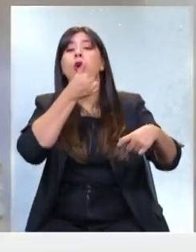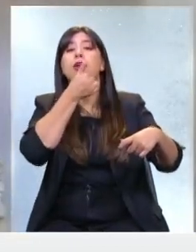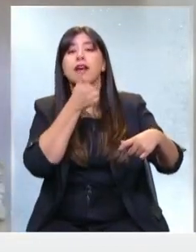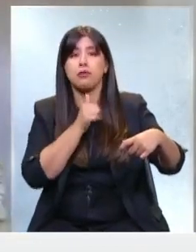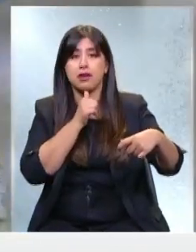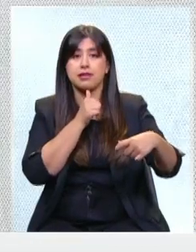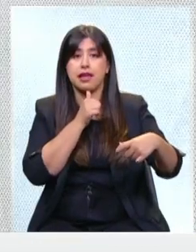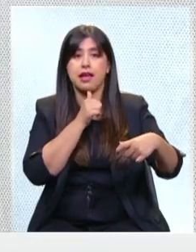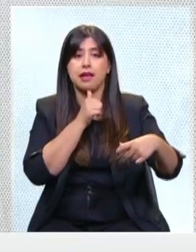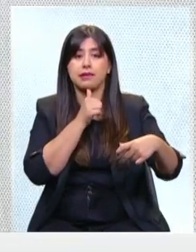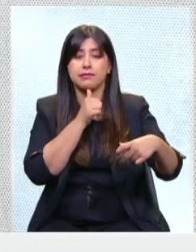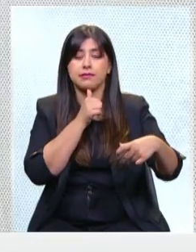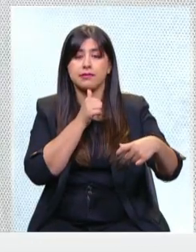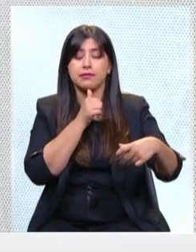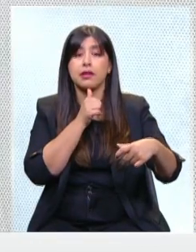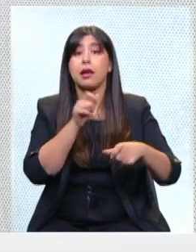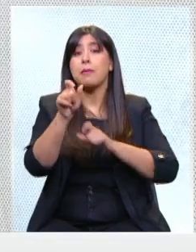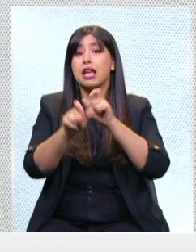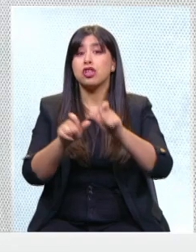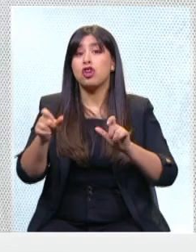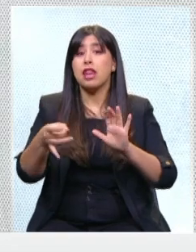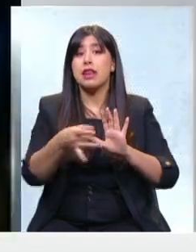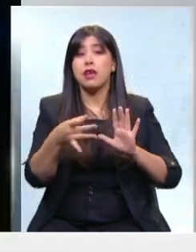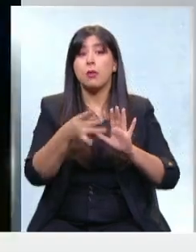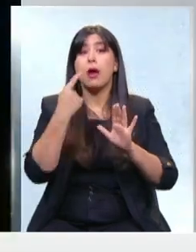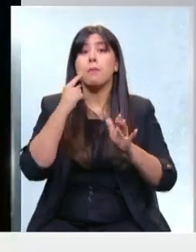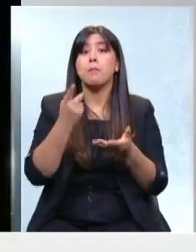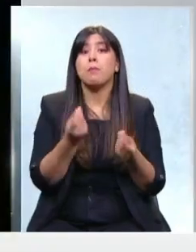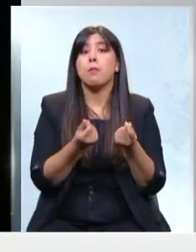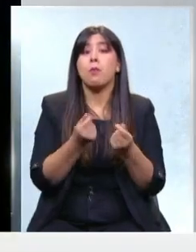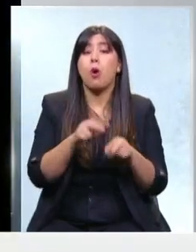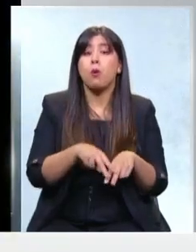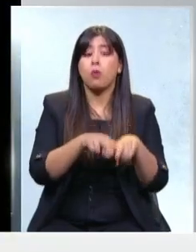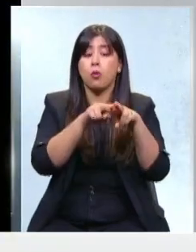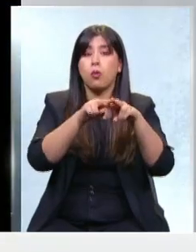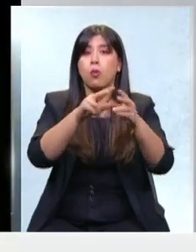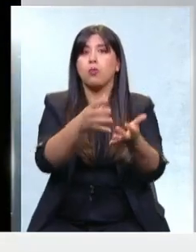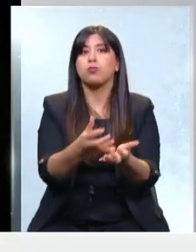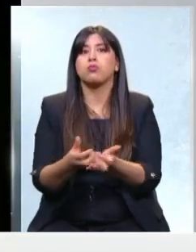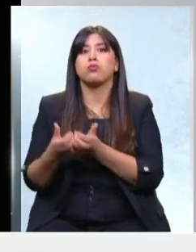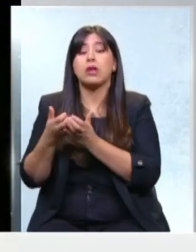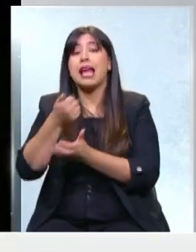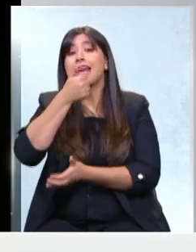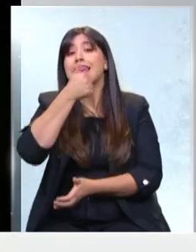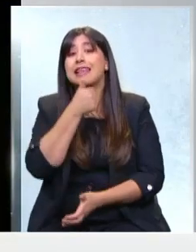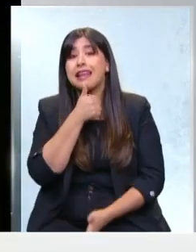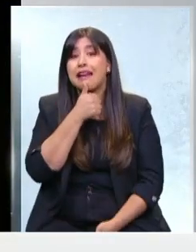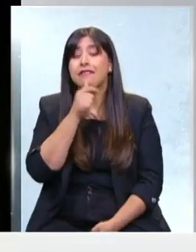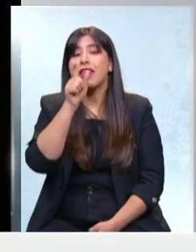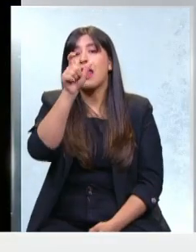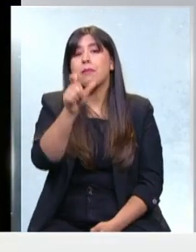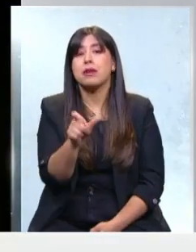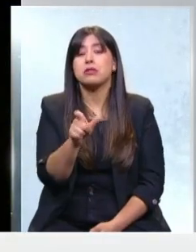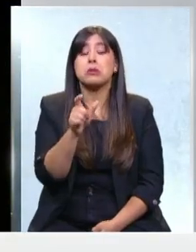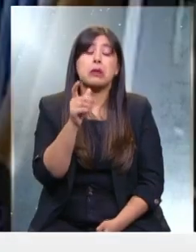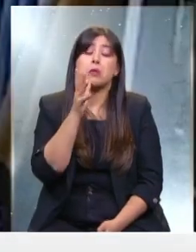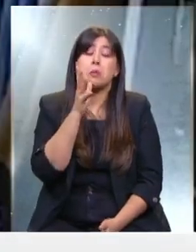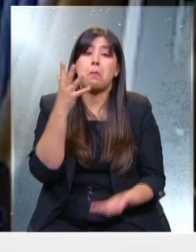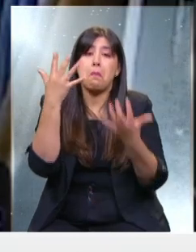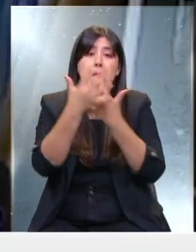contraseña. Delincuentes podrían desviar fondos si llega a sus manos la clave de un almacenero